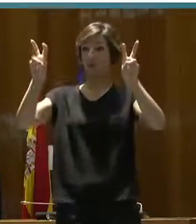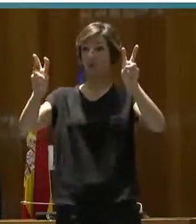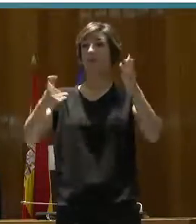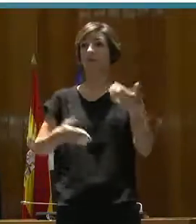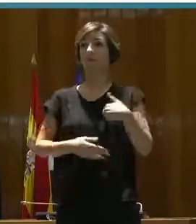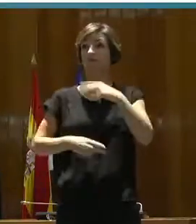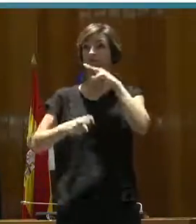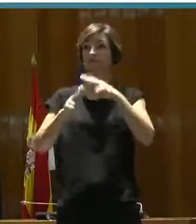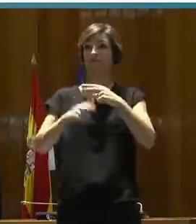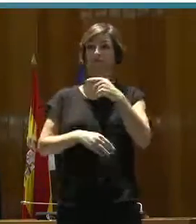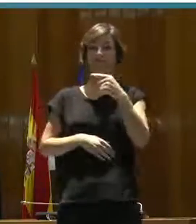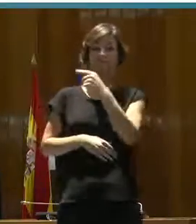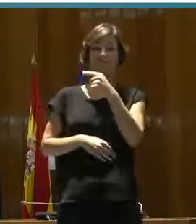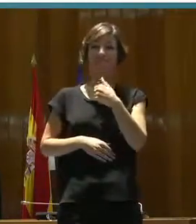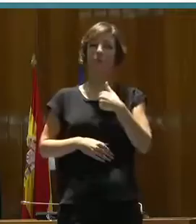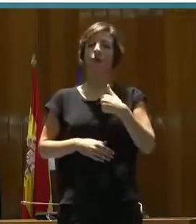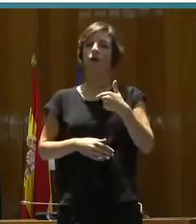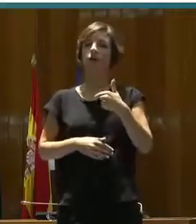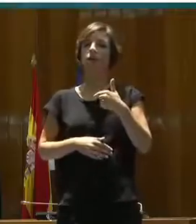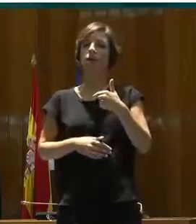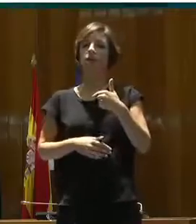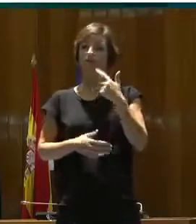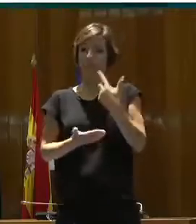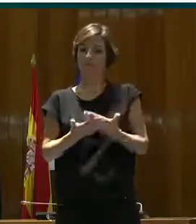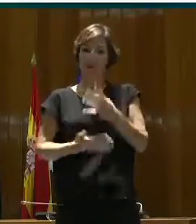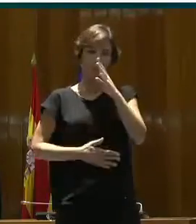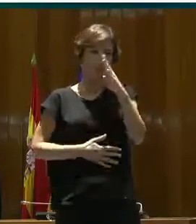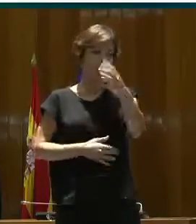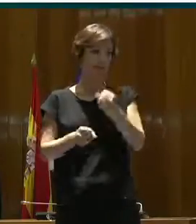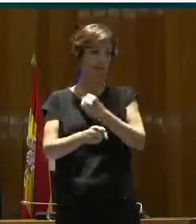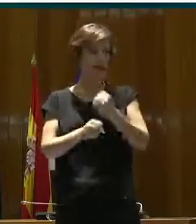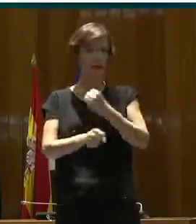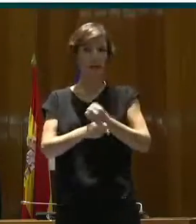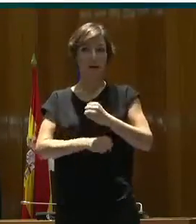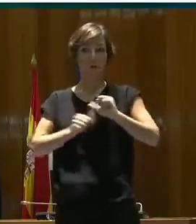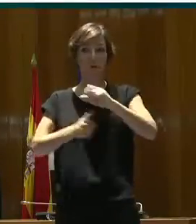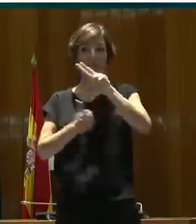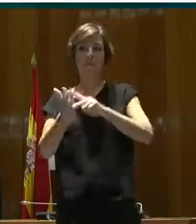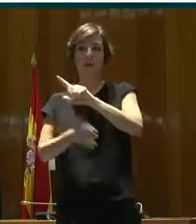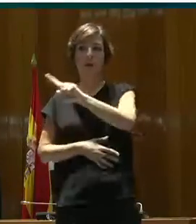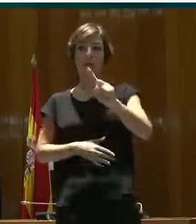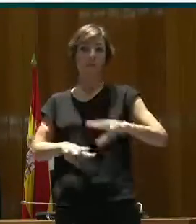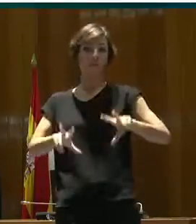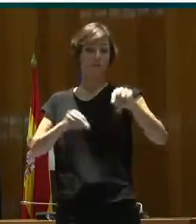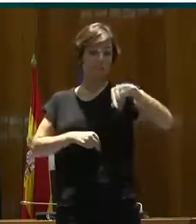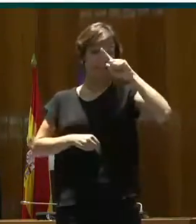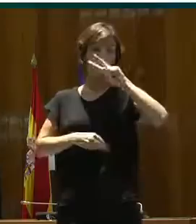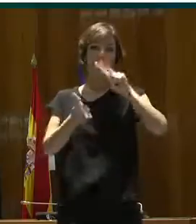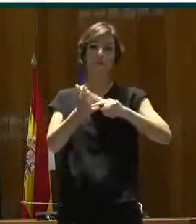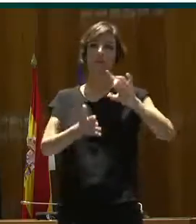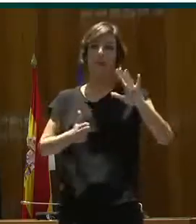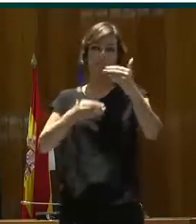Gram Blueprint. Este es el producto que tenemos al cabo de 4 años, una acción que empezó en 2011 y que acabó en mayo de 2015, y